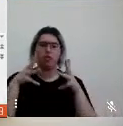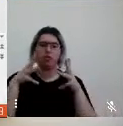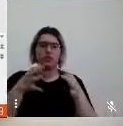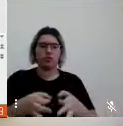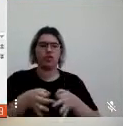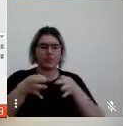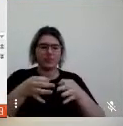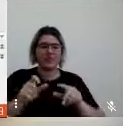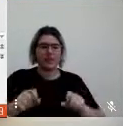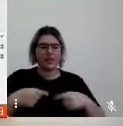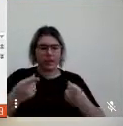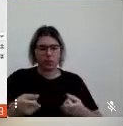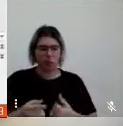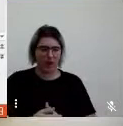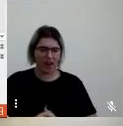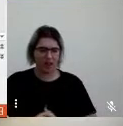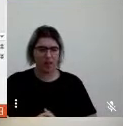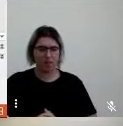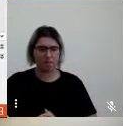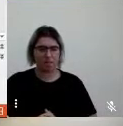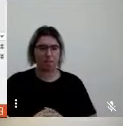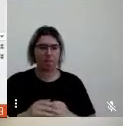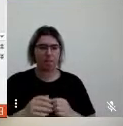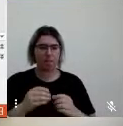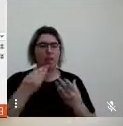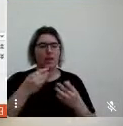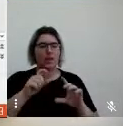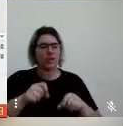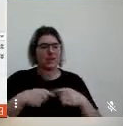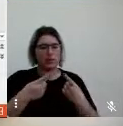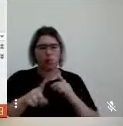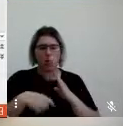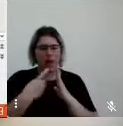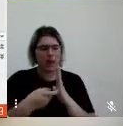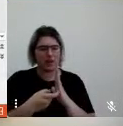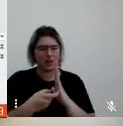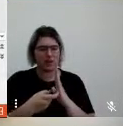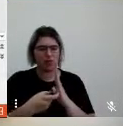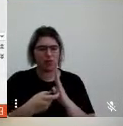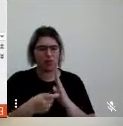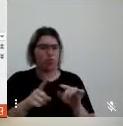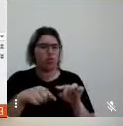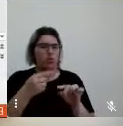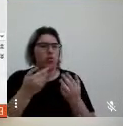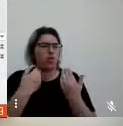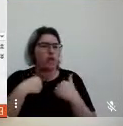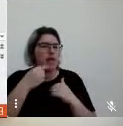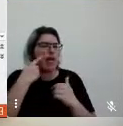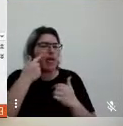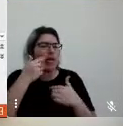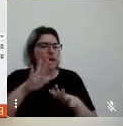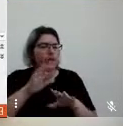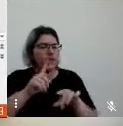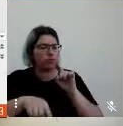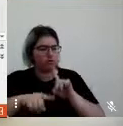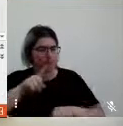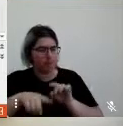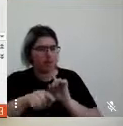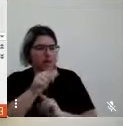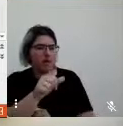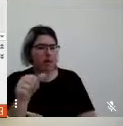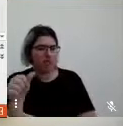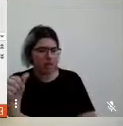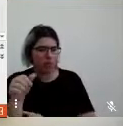yogur natural, ¿vale? Yogur natural entero. Vale. Luego hay que ver el perfil de cada persona, ¿vale? Esto es una